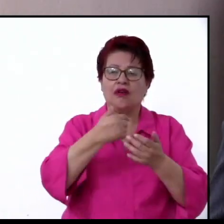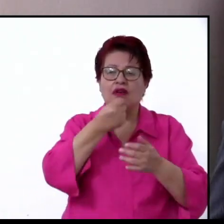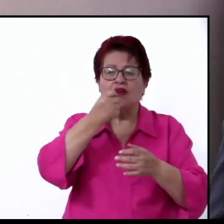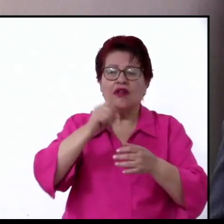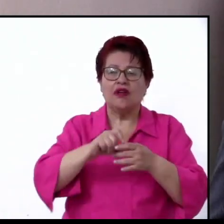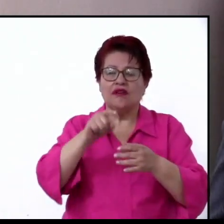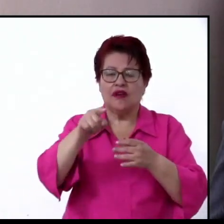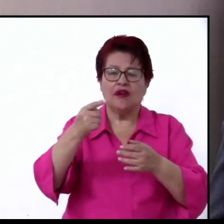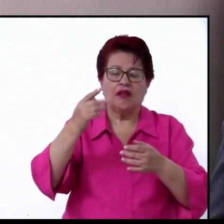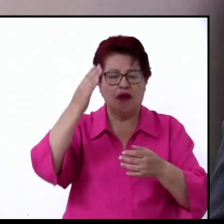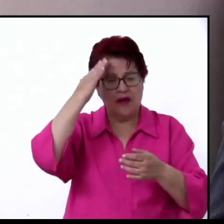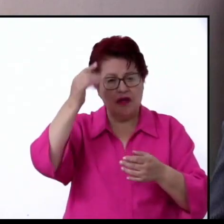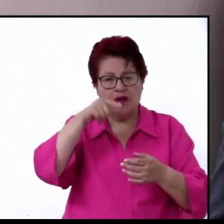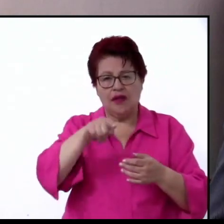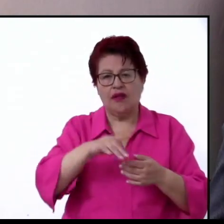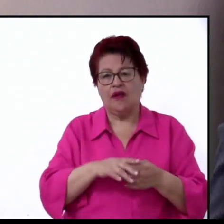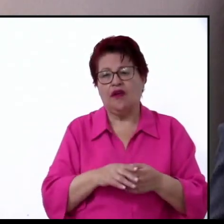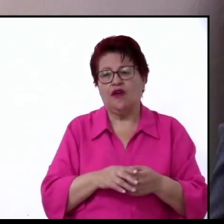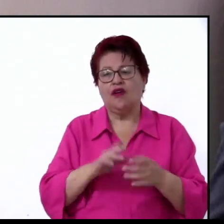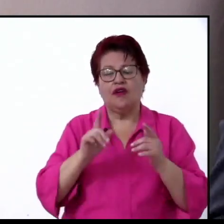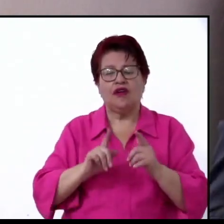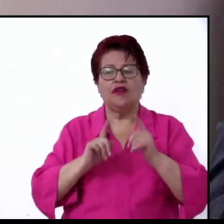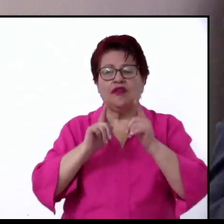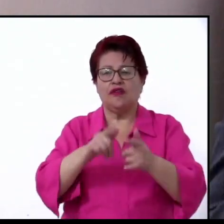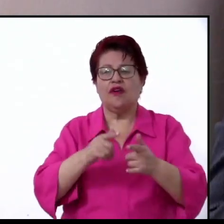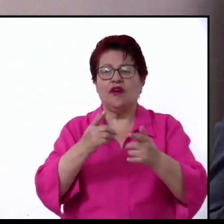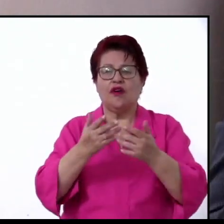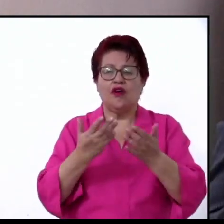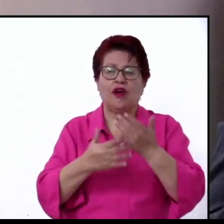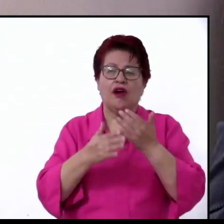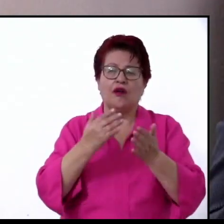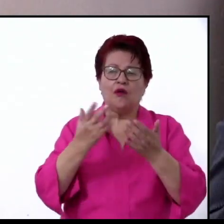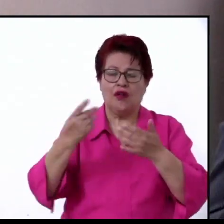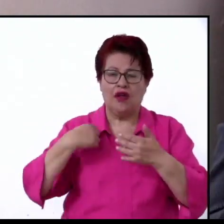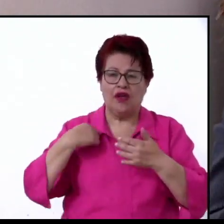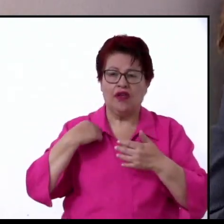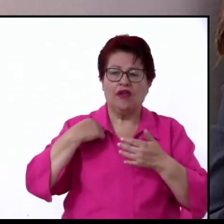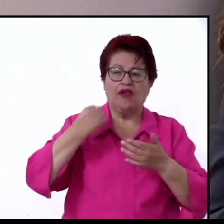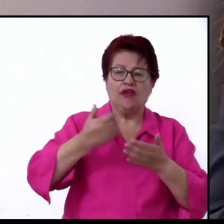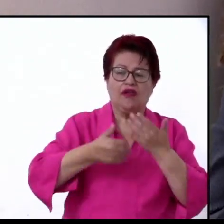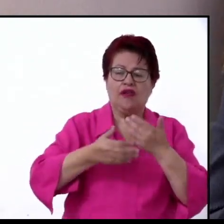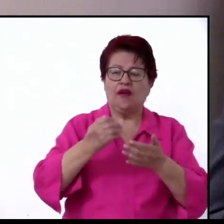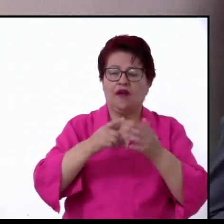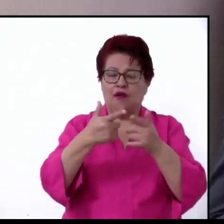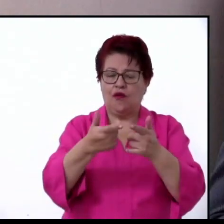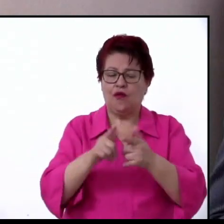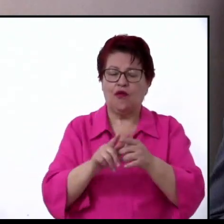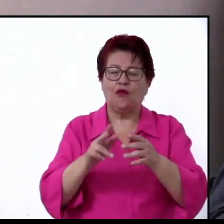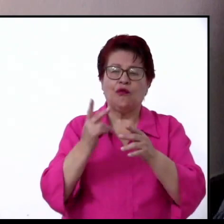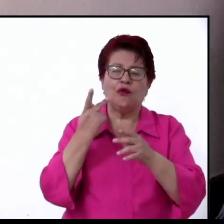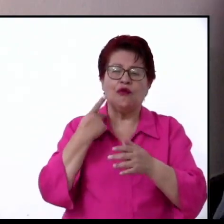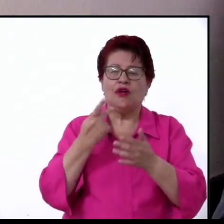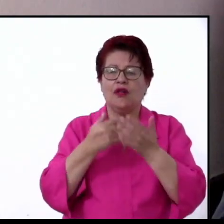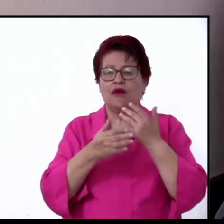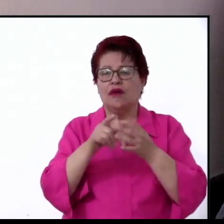Secretaría, pues continúen. Cuente con una servidora, con este grupo parlamentario, para que